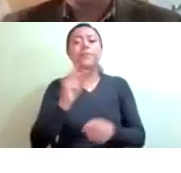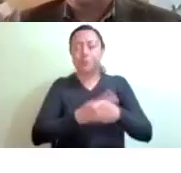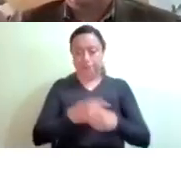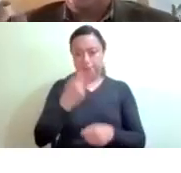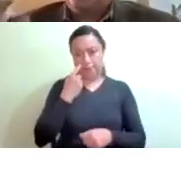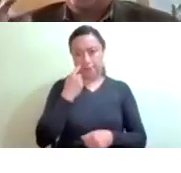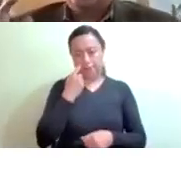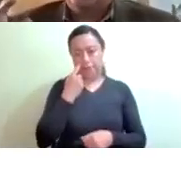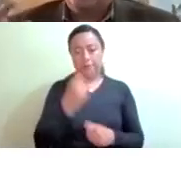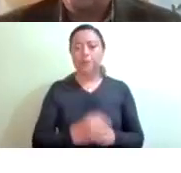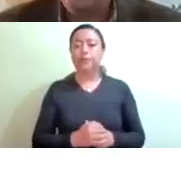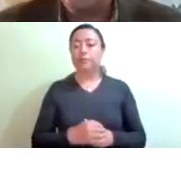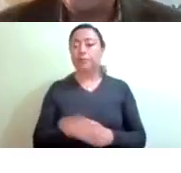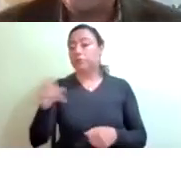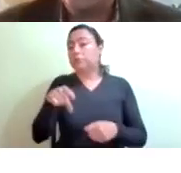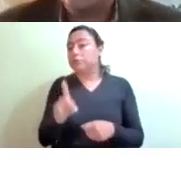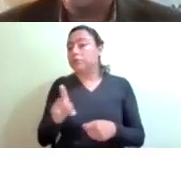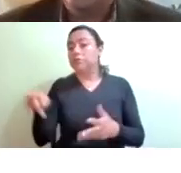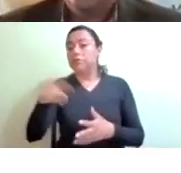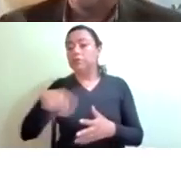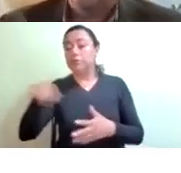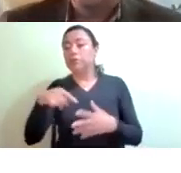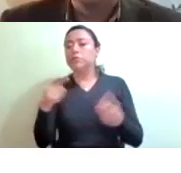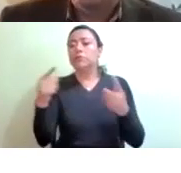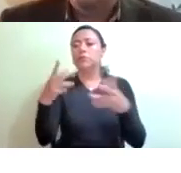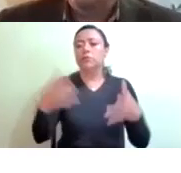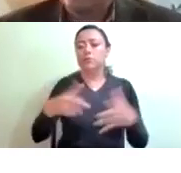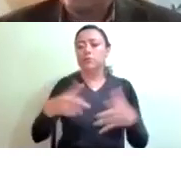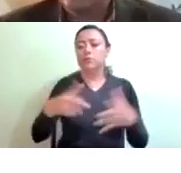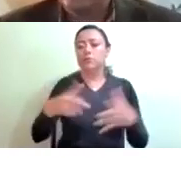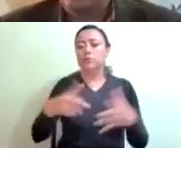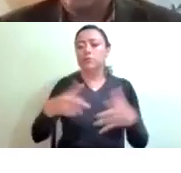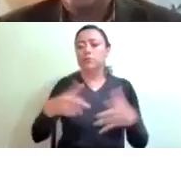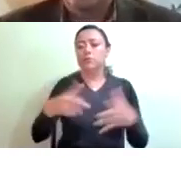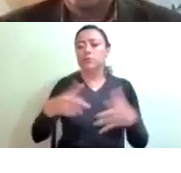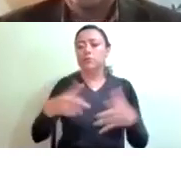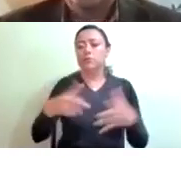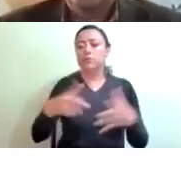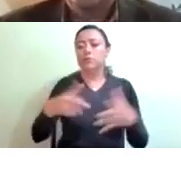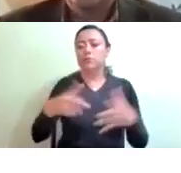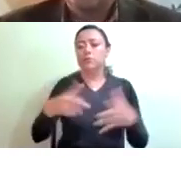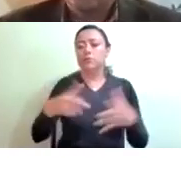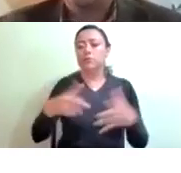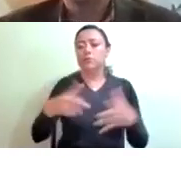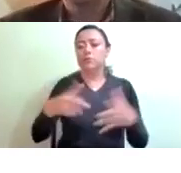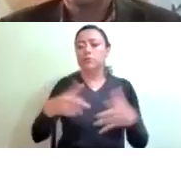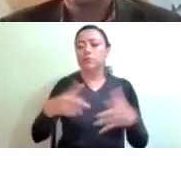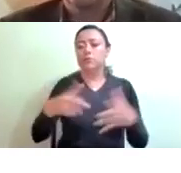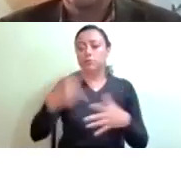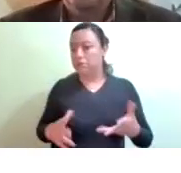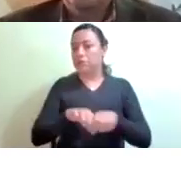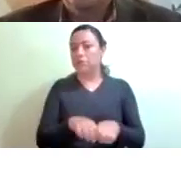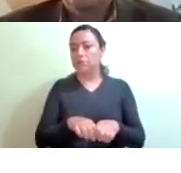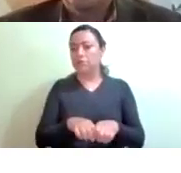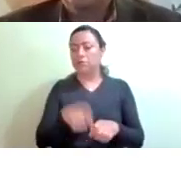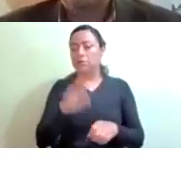imagínense lo que habían que hacer para cumplir la meta, pues quizá después hacer detenciones sí, con poco sustento,